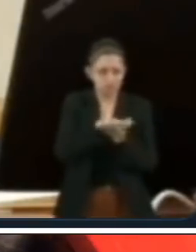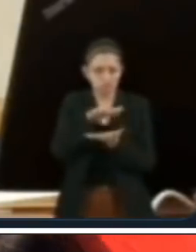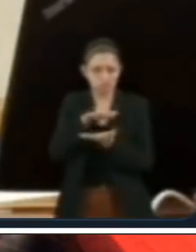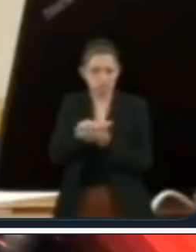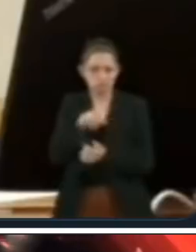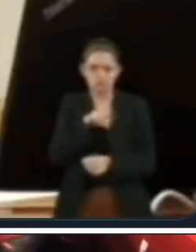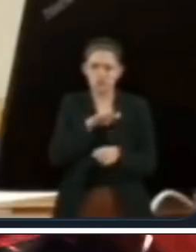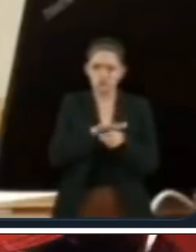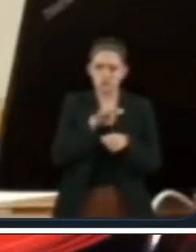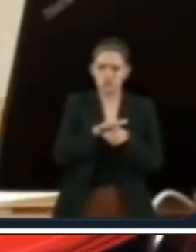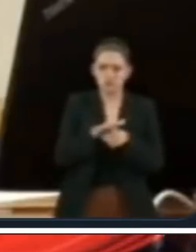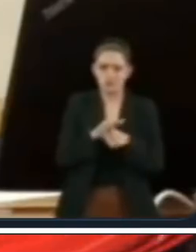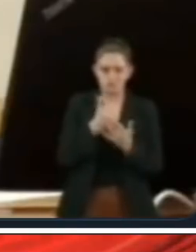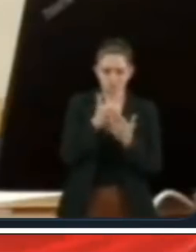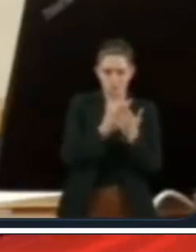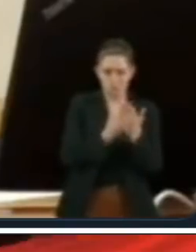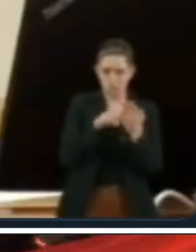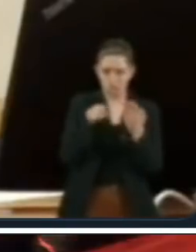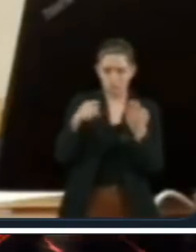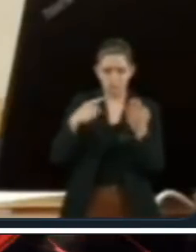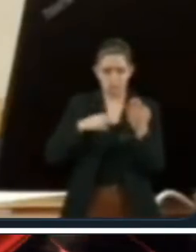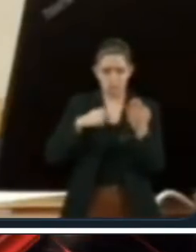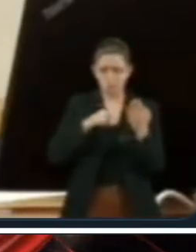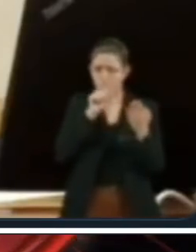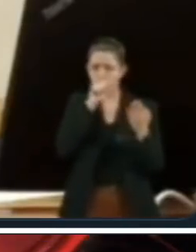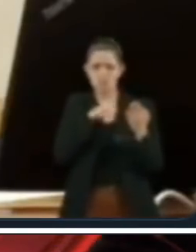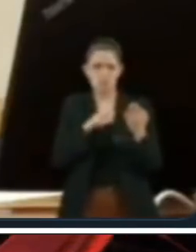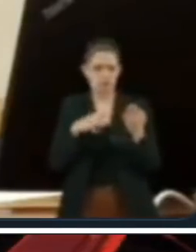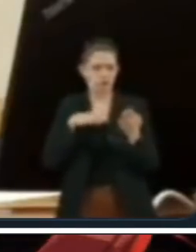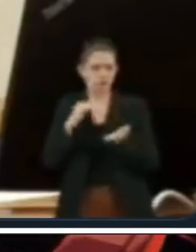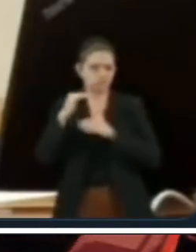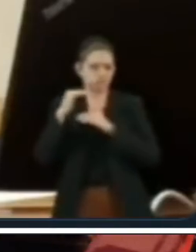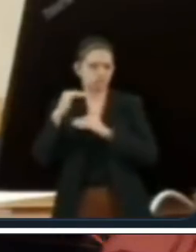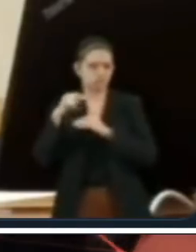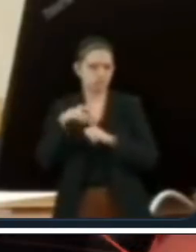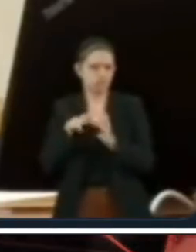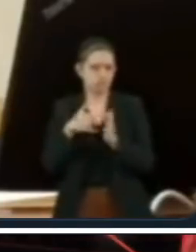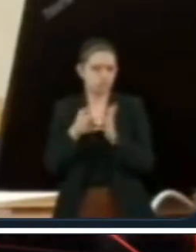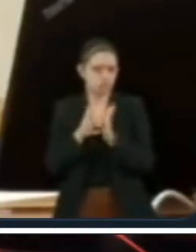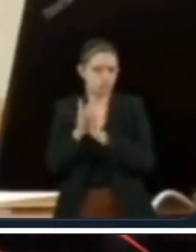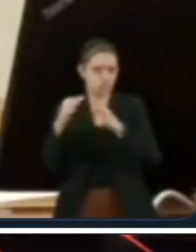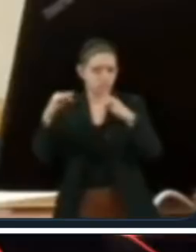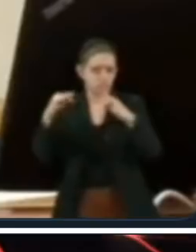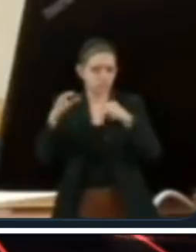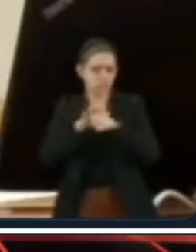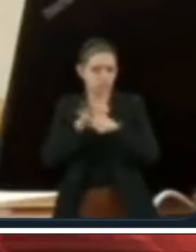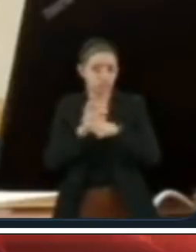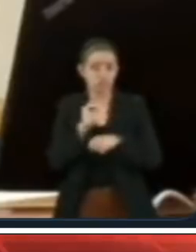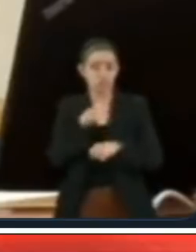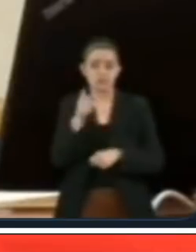nuevo personas van a tener que ir a votar a 50 kilómetros de distancia, como lo